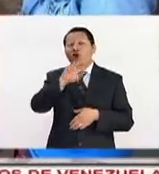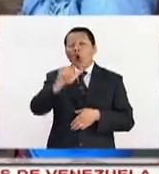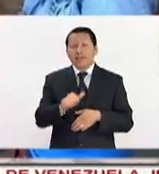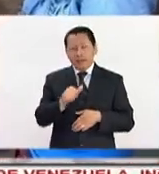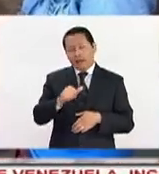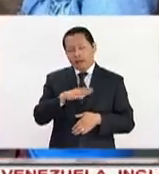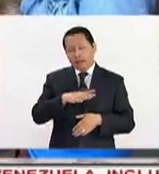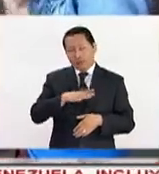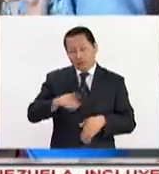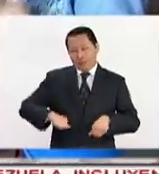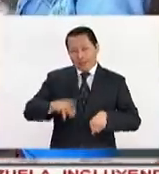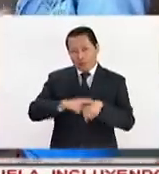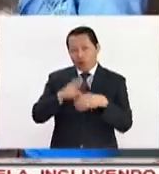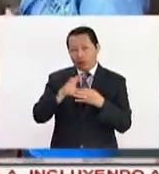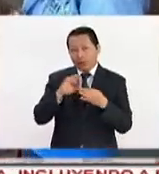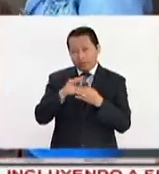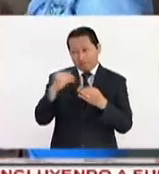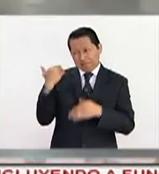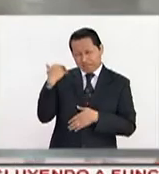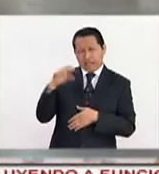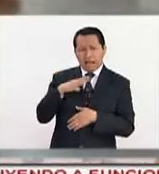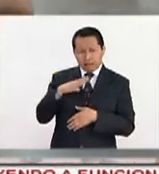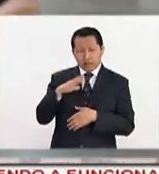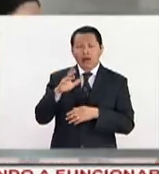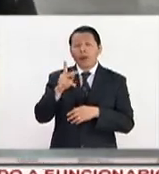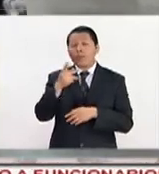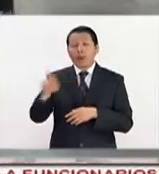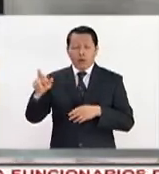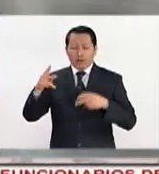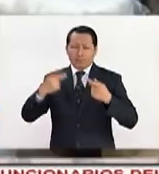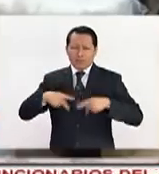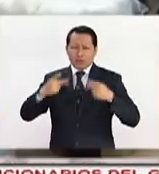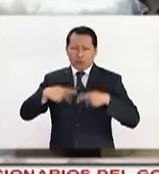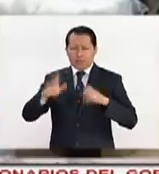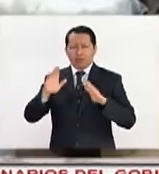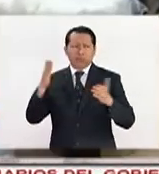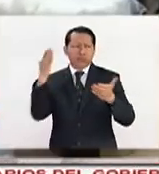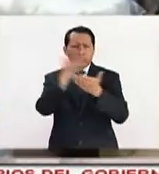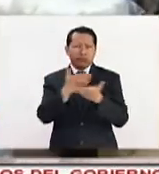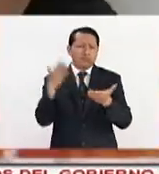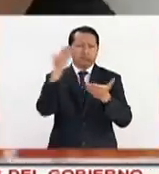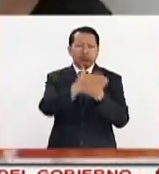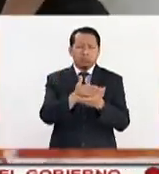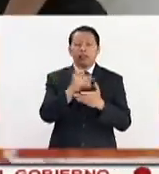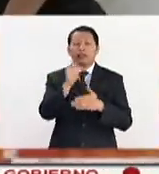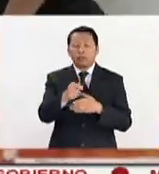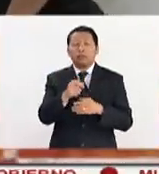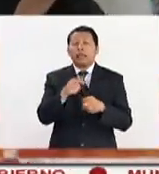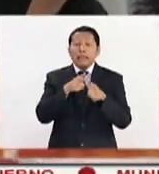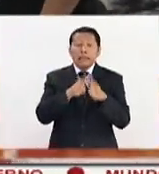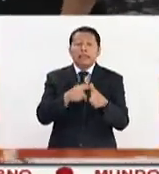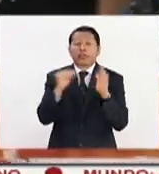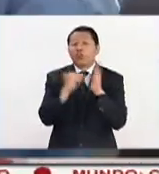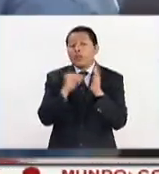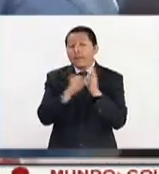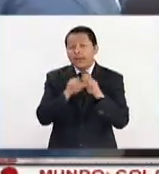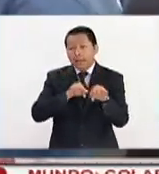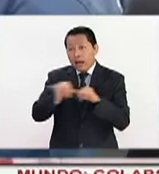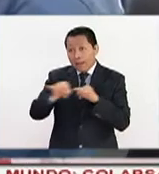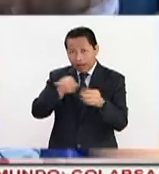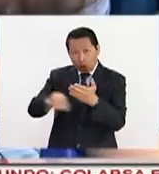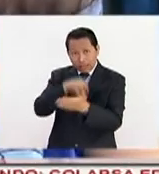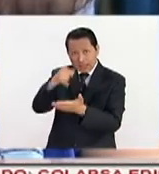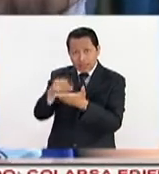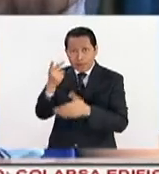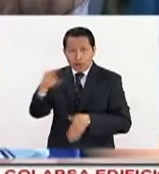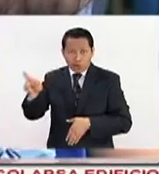desde septiembre más de 140,000 puertorriqueños han llegado al estado. El gobernador informó que aún continúan los trabajos en la isla